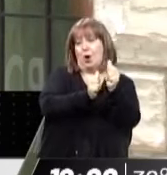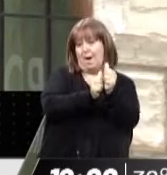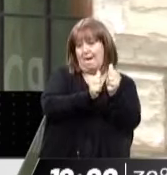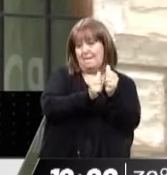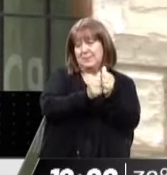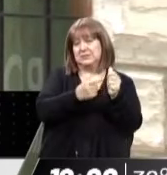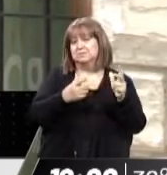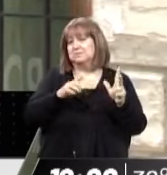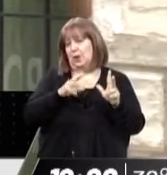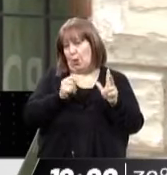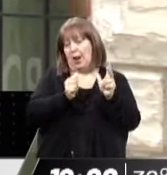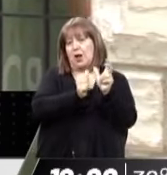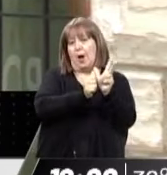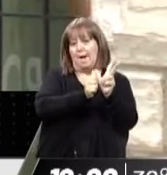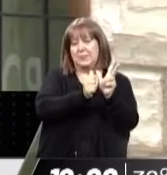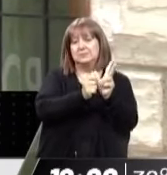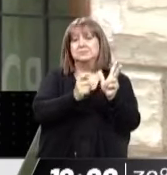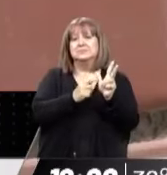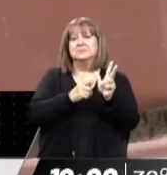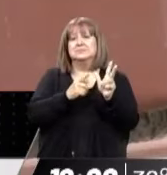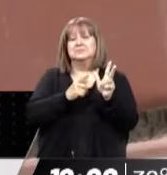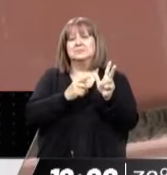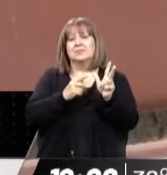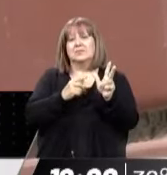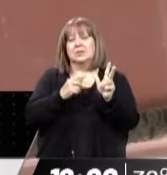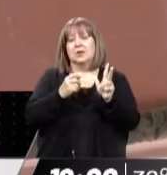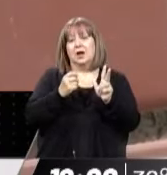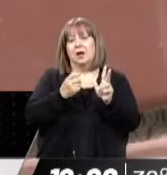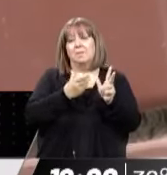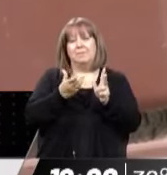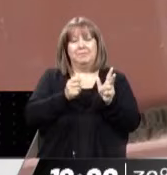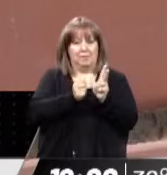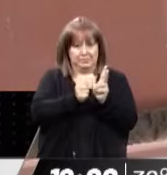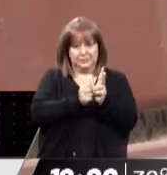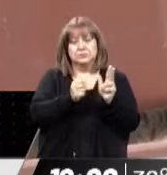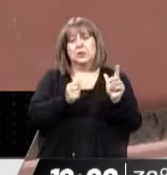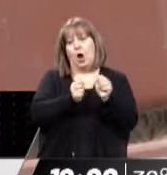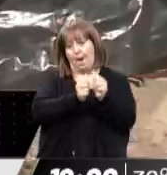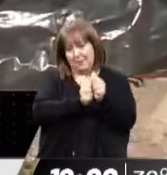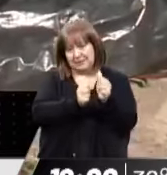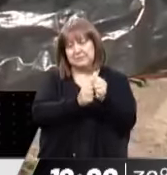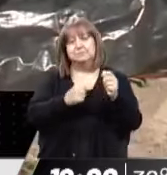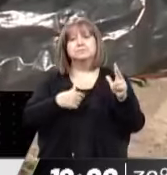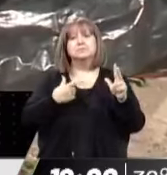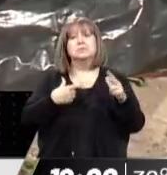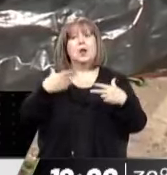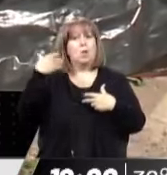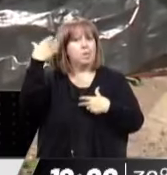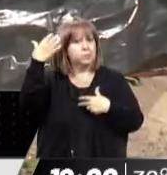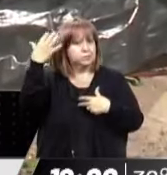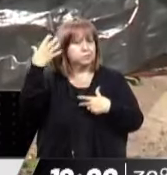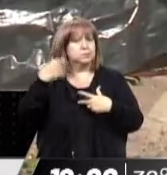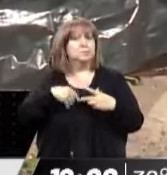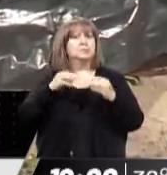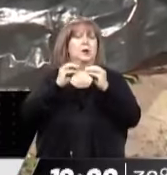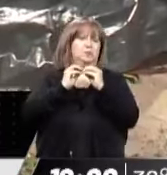eran la misma calificación, pero como partícipes primarios. Sin embargo, cuando en la audiencia de cesura, que